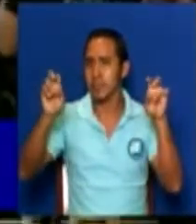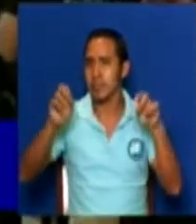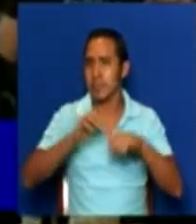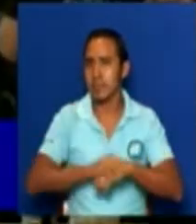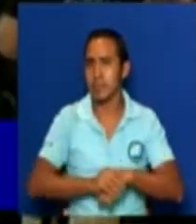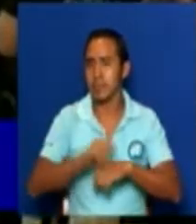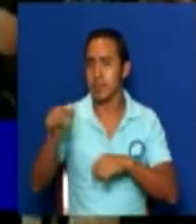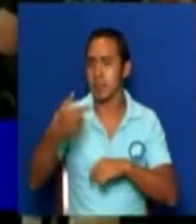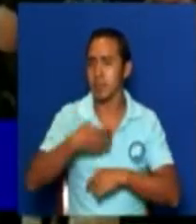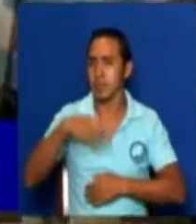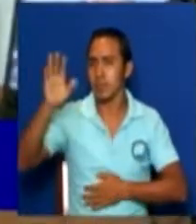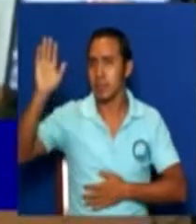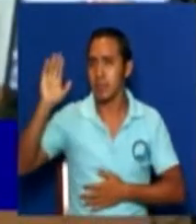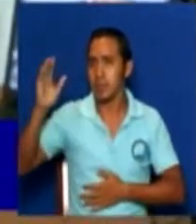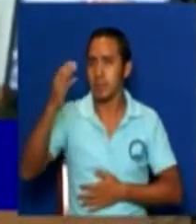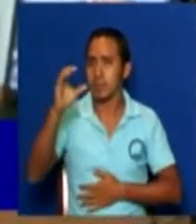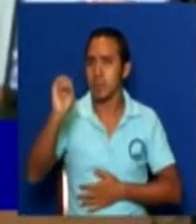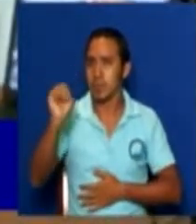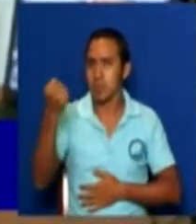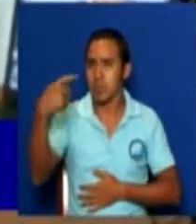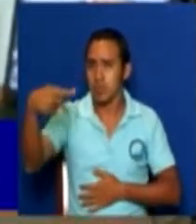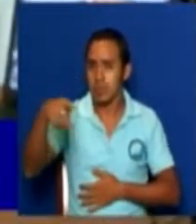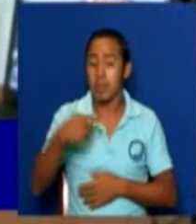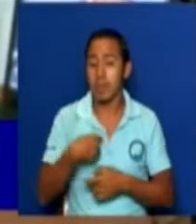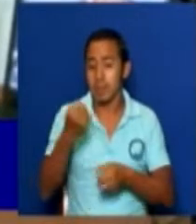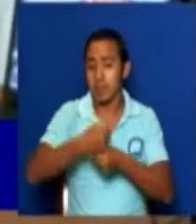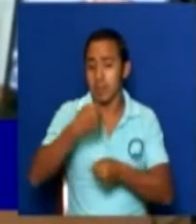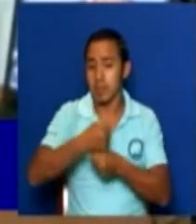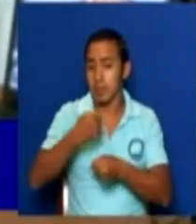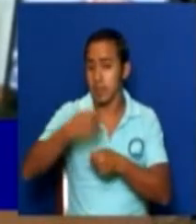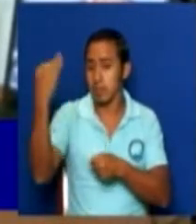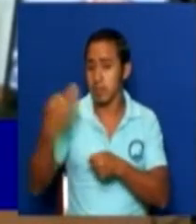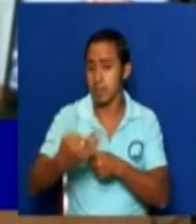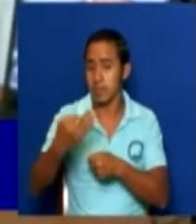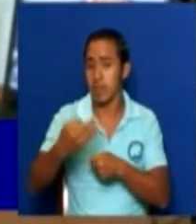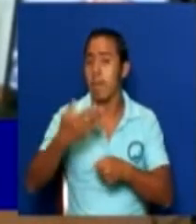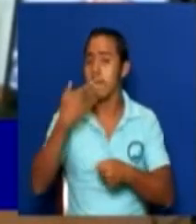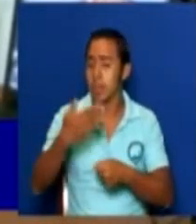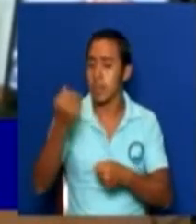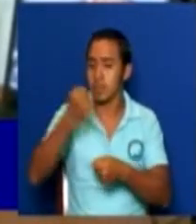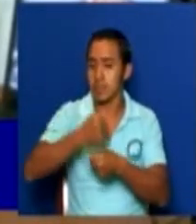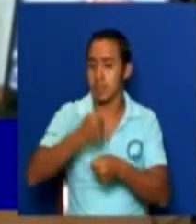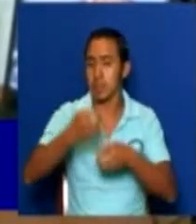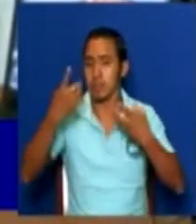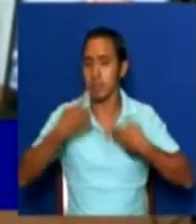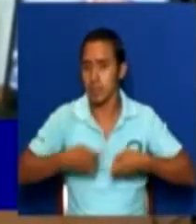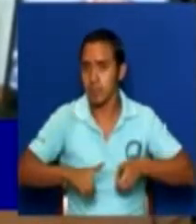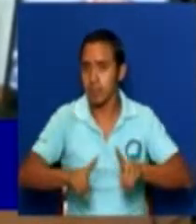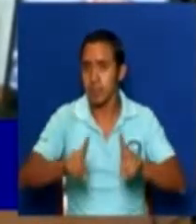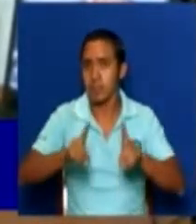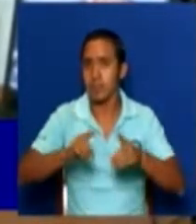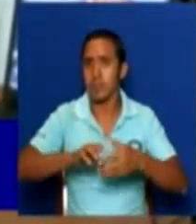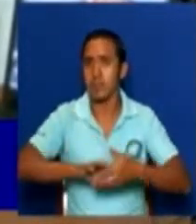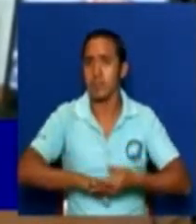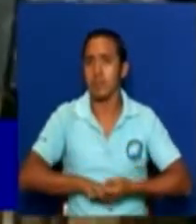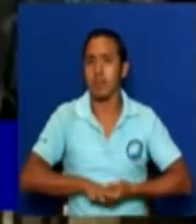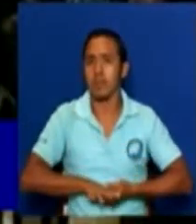los compromisos que tiene el COSET en el empleo de calidad y el empleo digno, que es el que estamos construyendo.